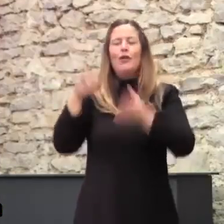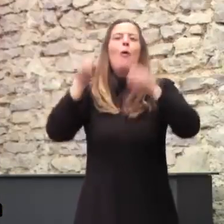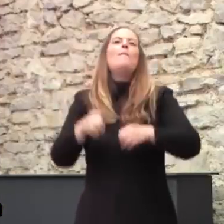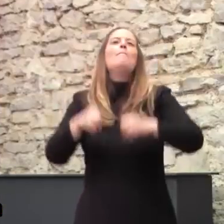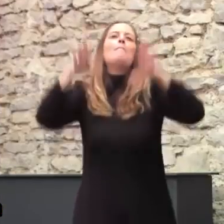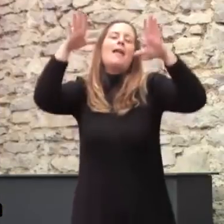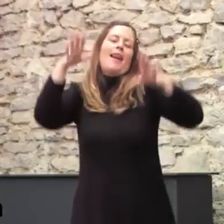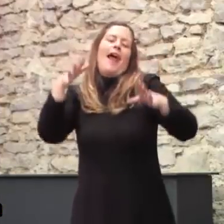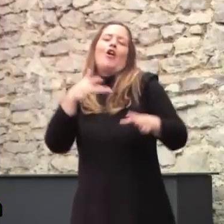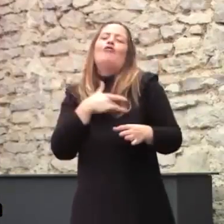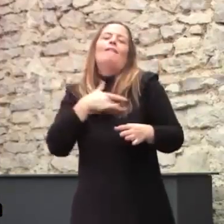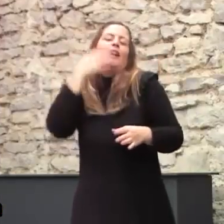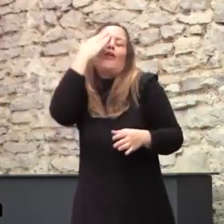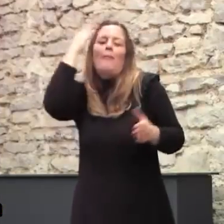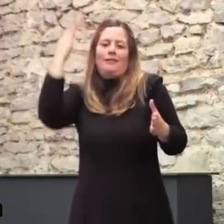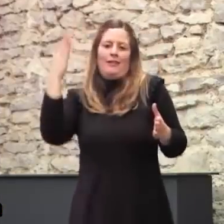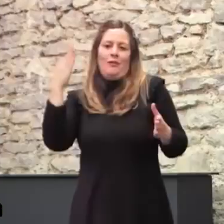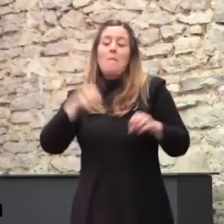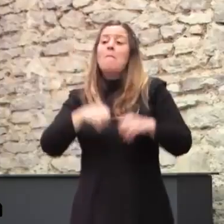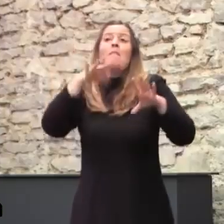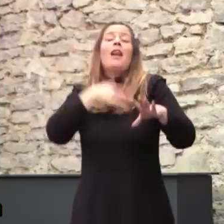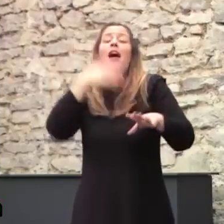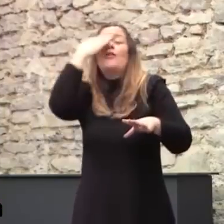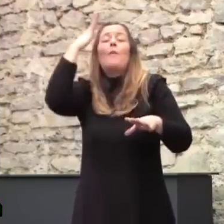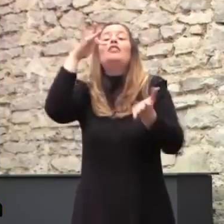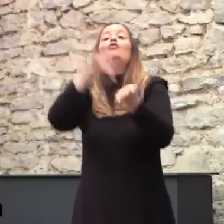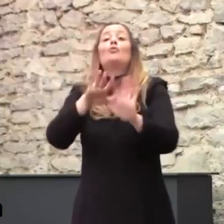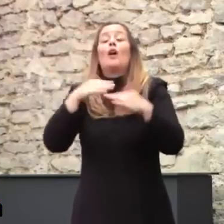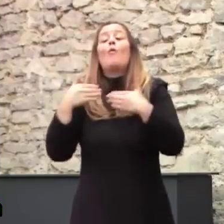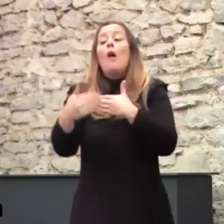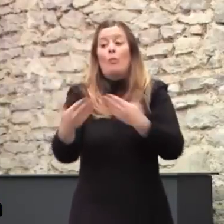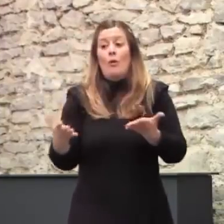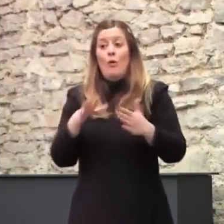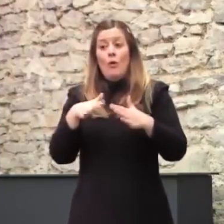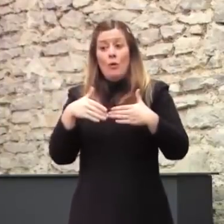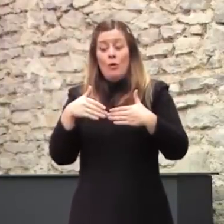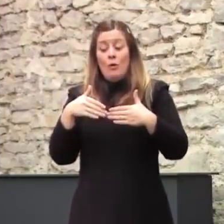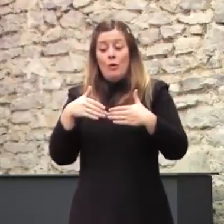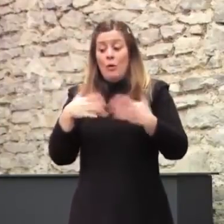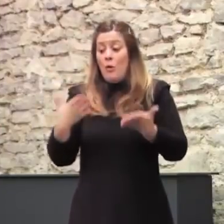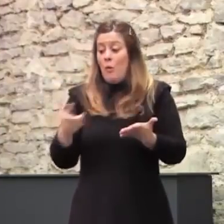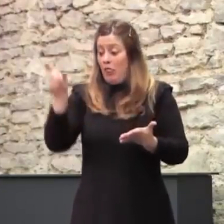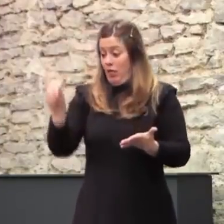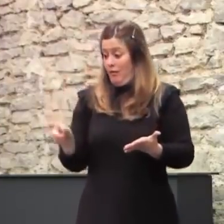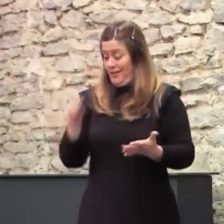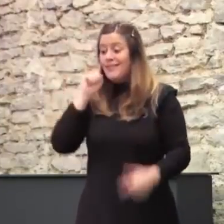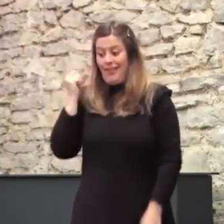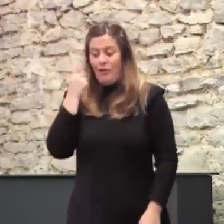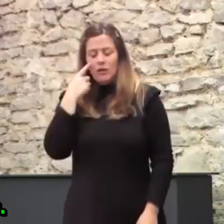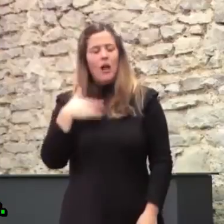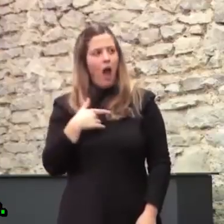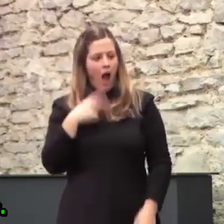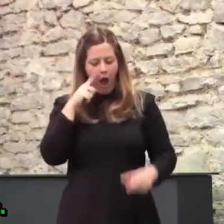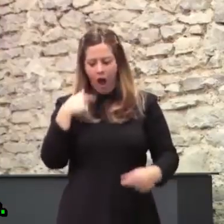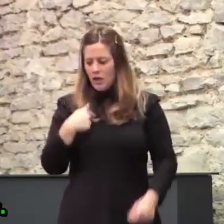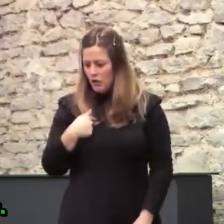romántico, ¿vale? El milagro romántico se produce cuando él se da realmente cuenta de que ha sido un estúpido, de que te ha tratado muy mal